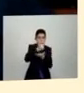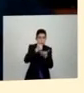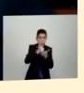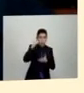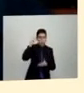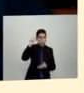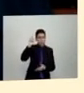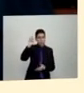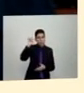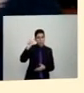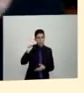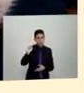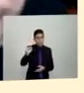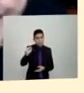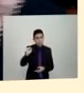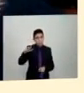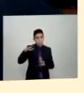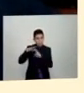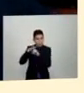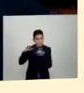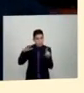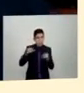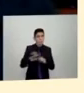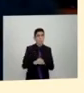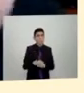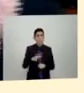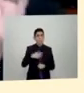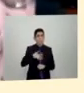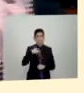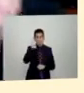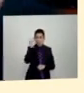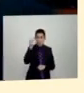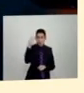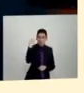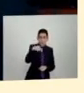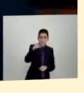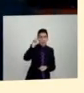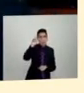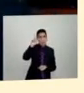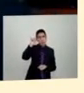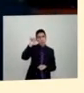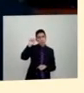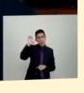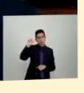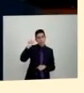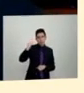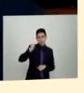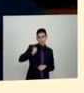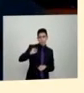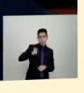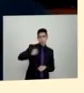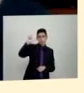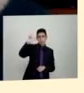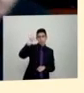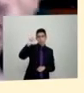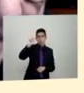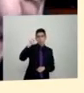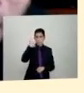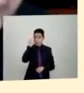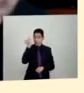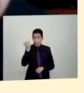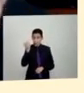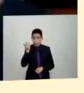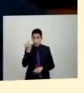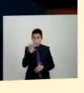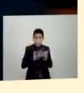y es un poco lo que yo quise llamar el Ulises del siglo XX, ¿no? Que es no es el que quiere regresar a su casa, sino